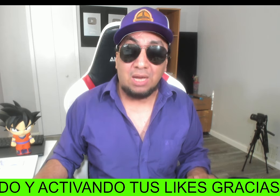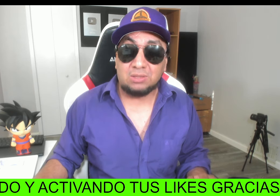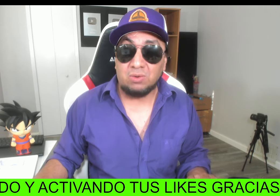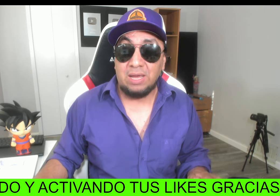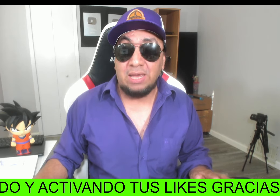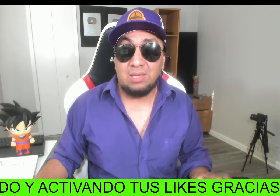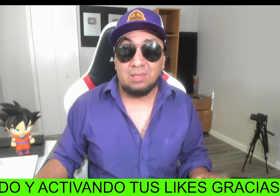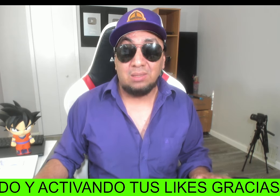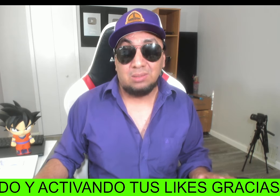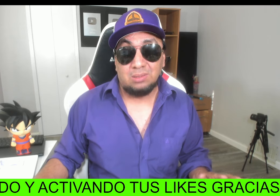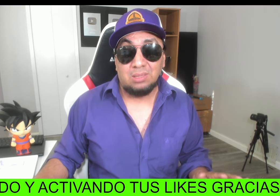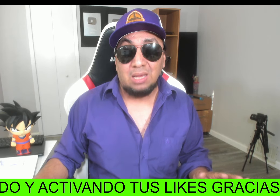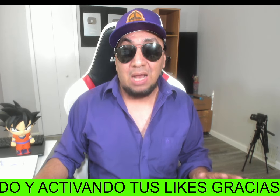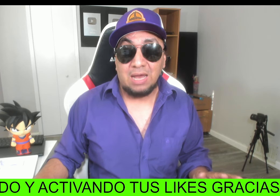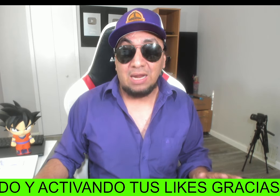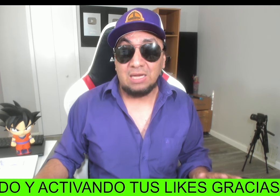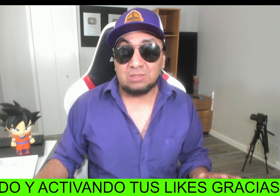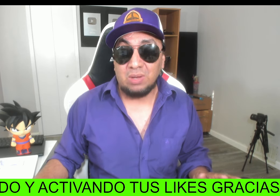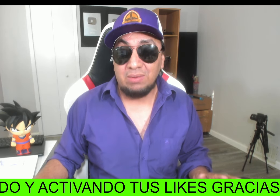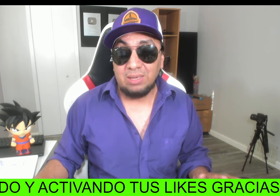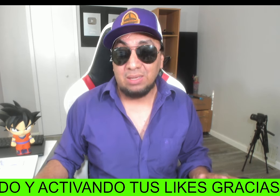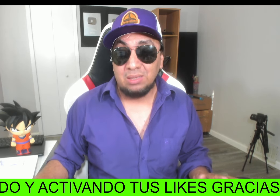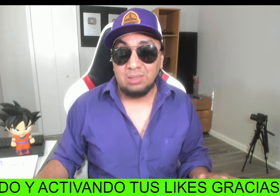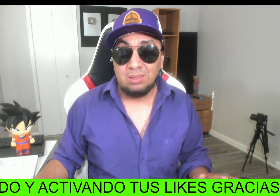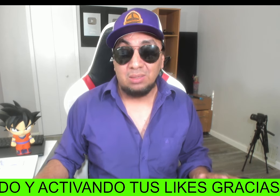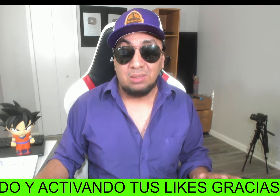Ernesto Castro, hey,